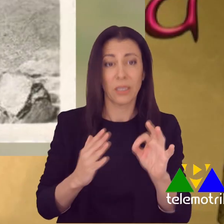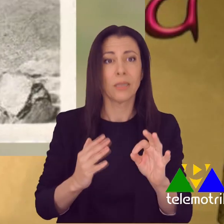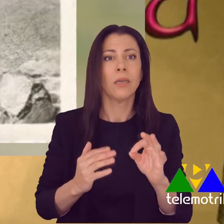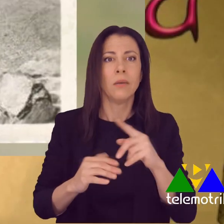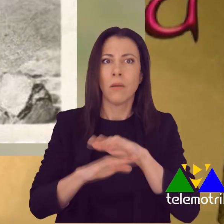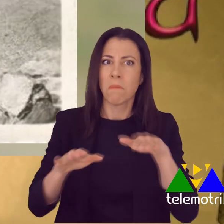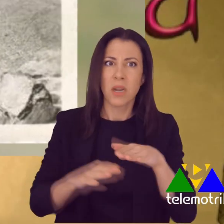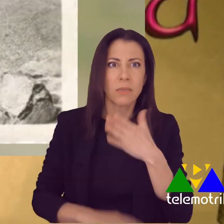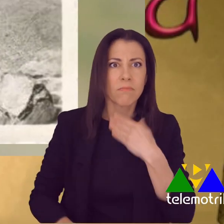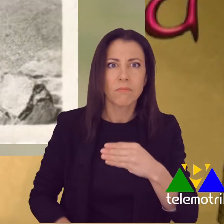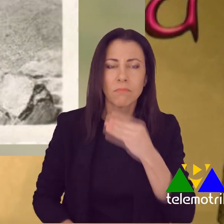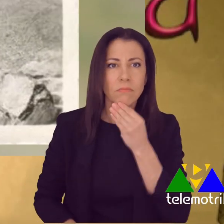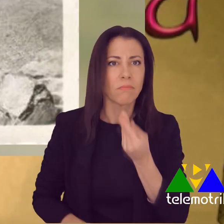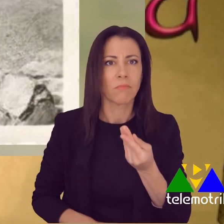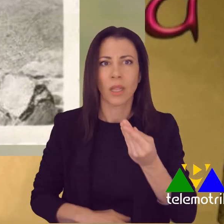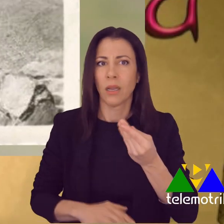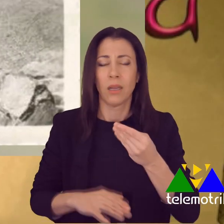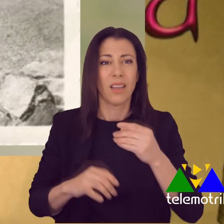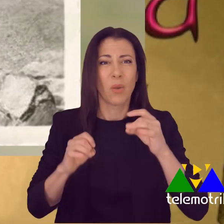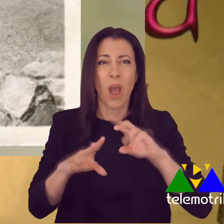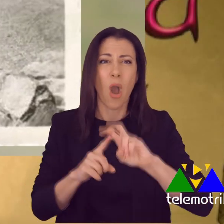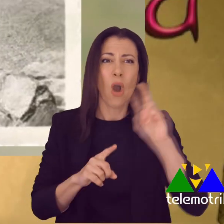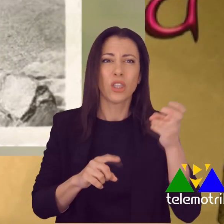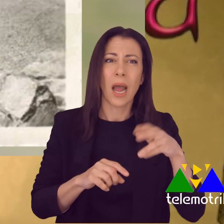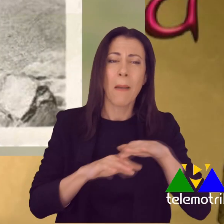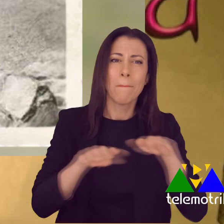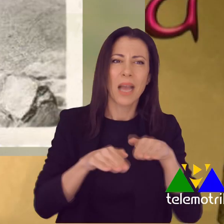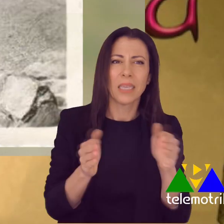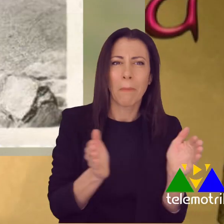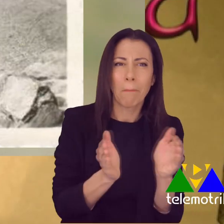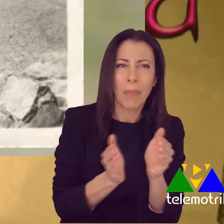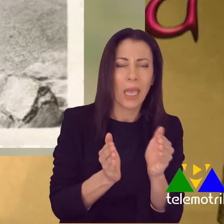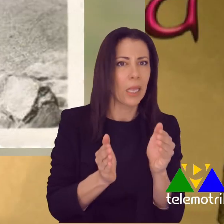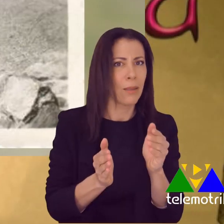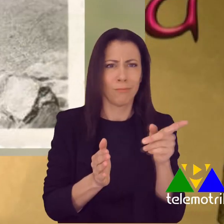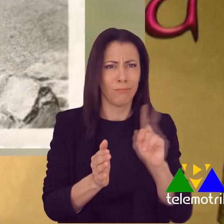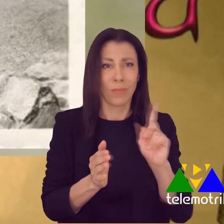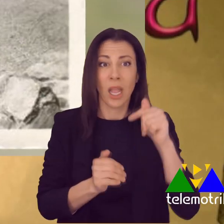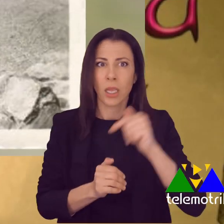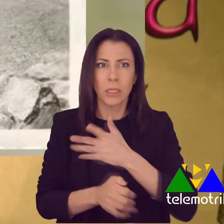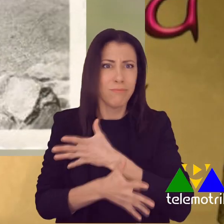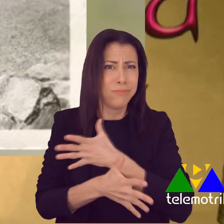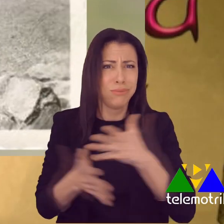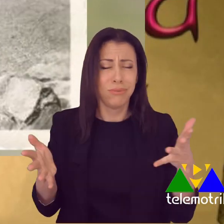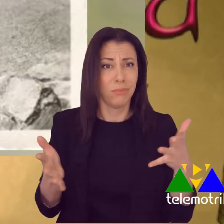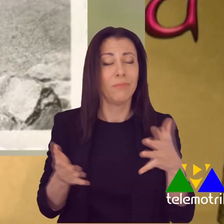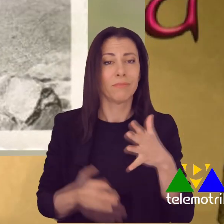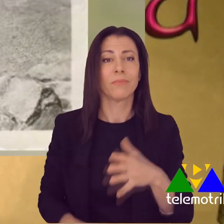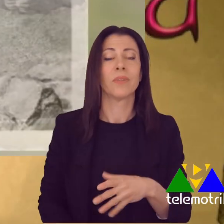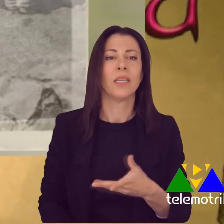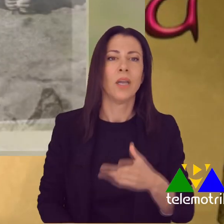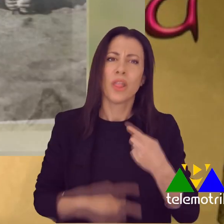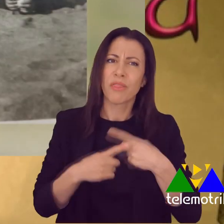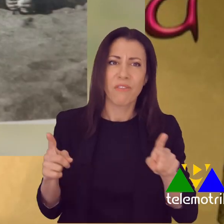qué playas tan magníficas! Esto no da de ver con las playitas que tenemos en otros sitios, que son muy chicas. Aquí son unas playas magníficas, muy